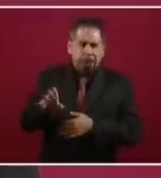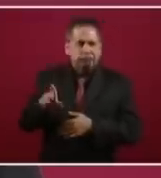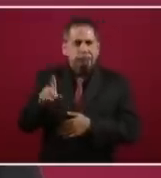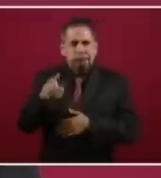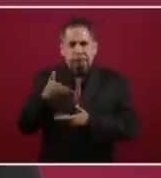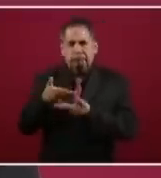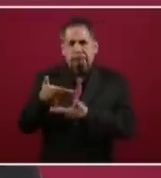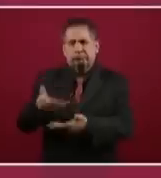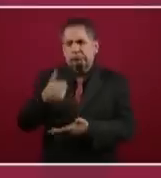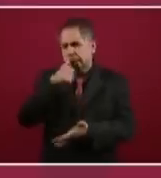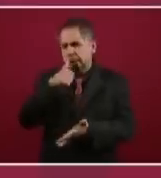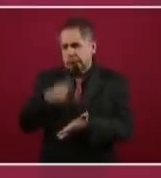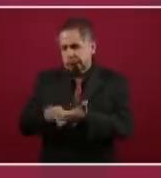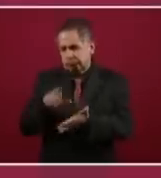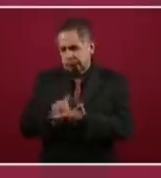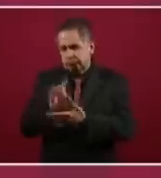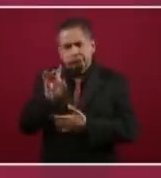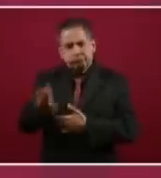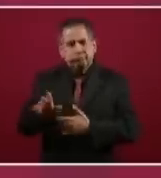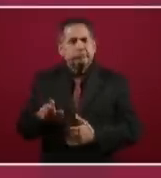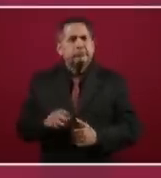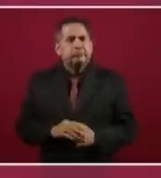una carta